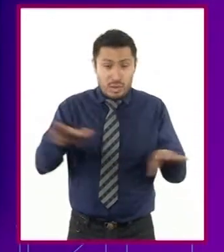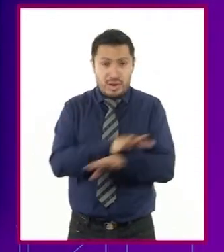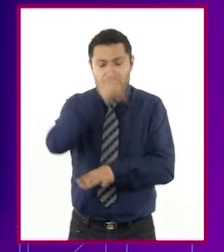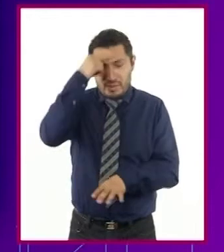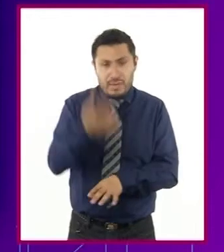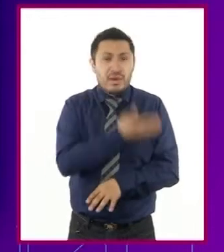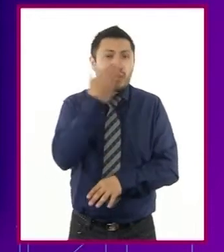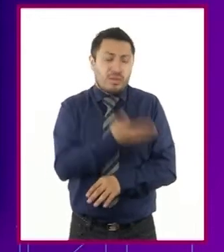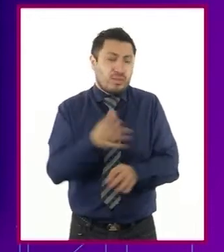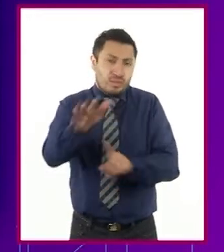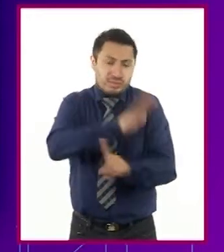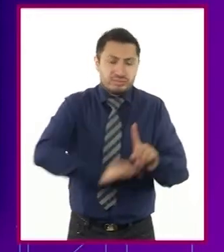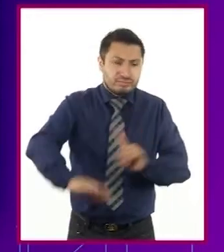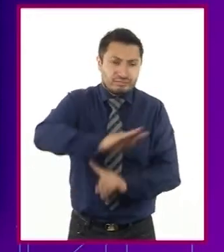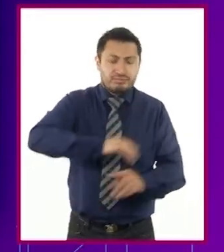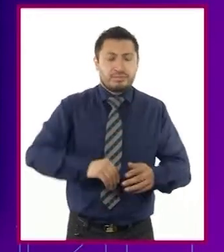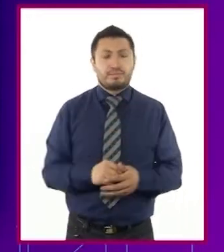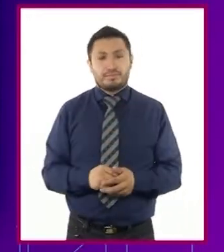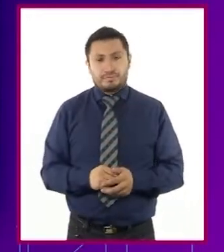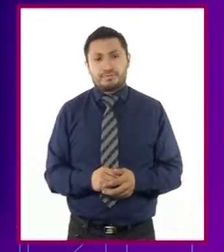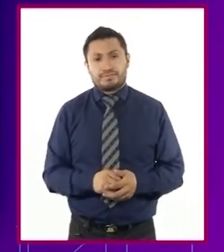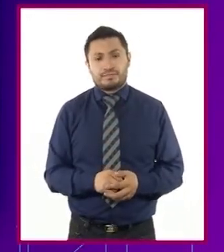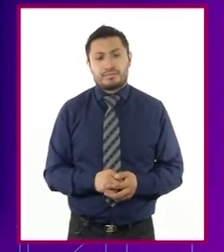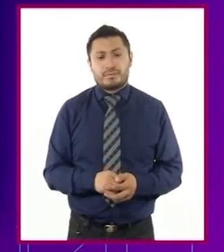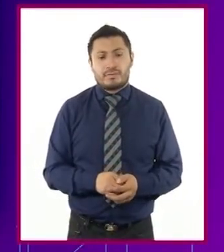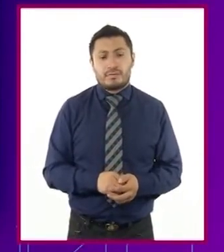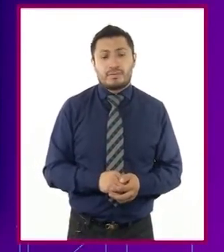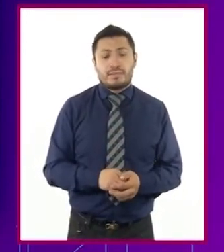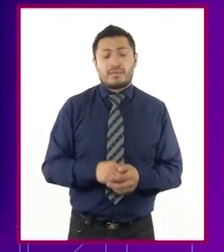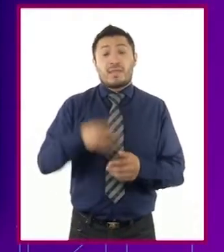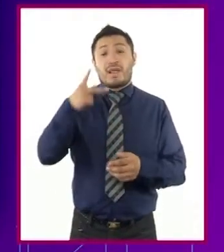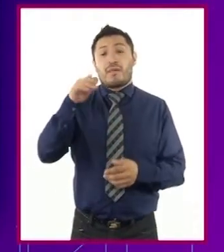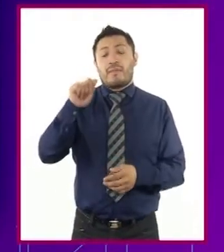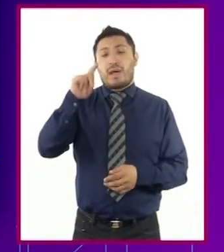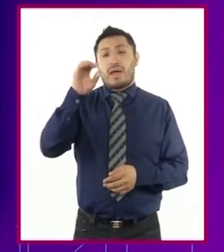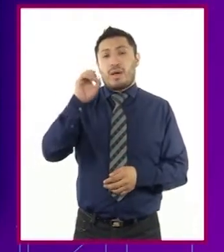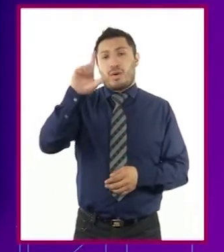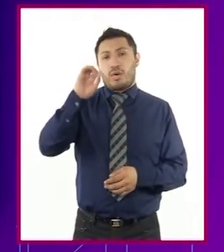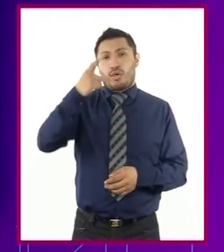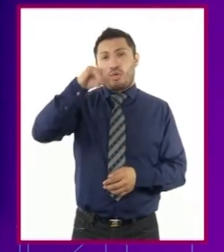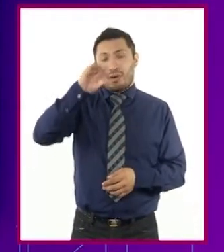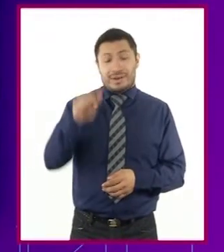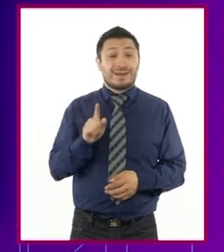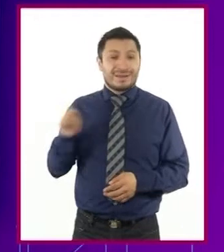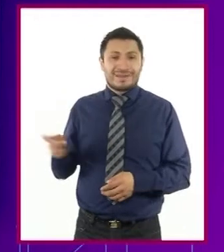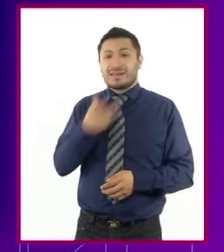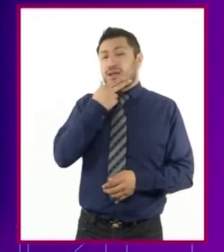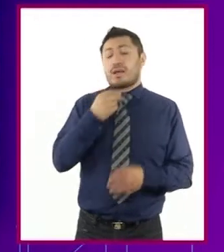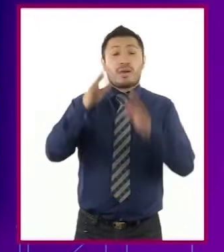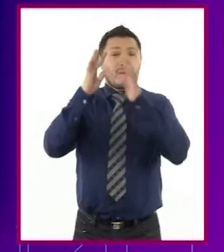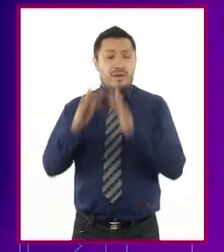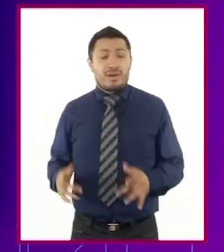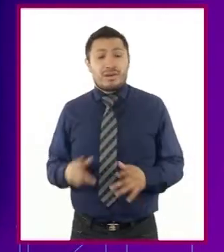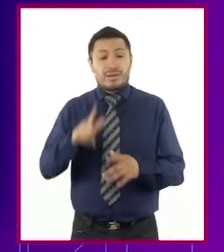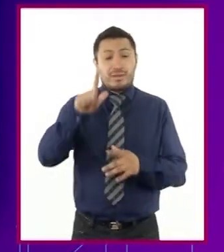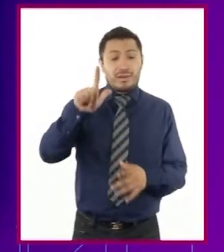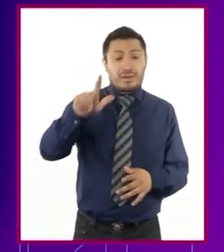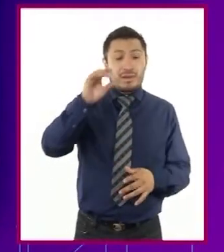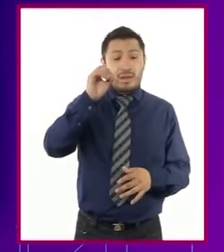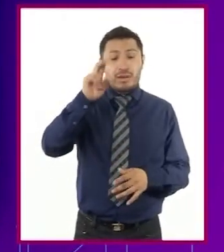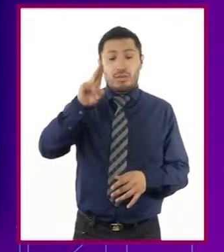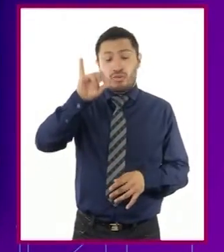adaptarse a su medio. En la patología, el científico francés Louis Pasteur, luego de haber observado